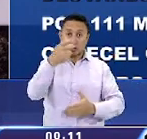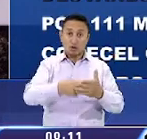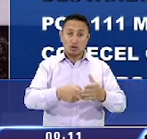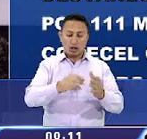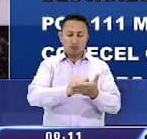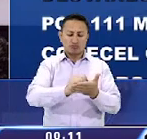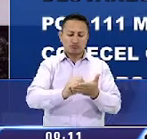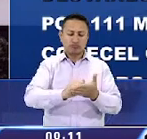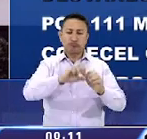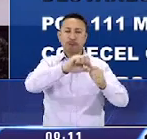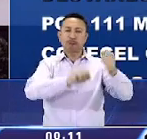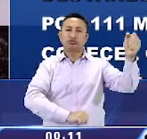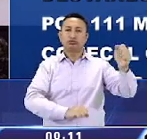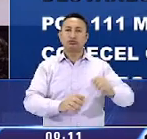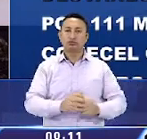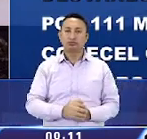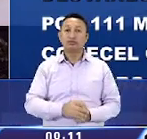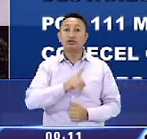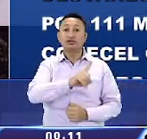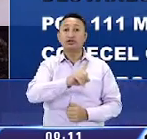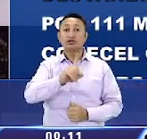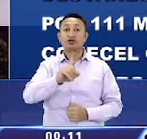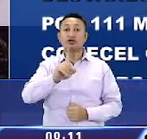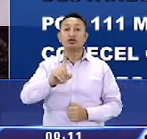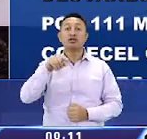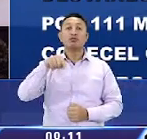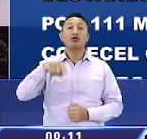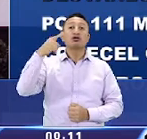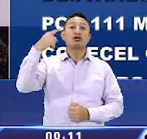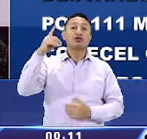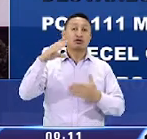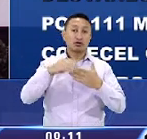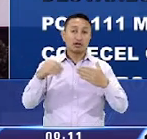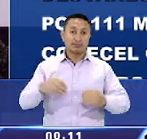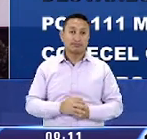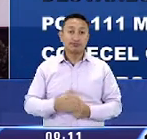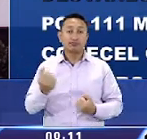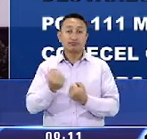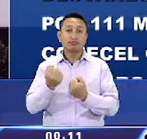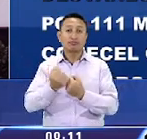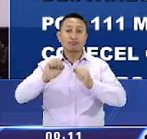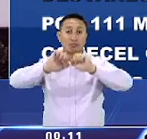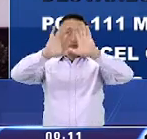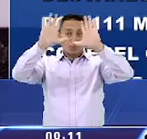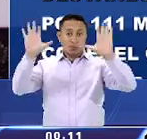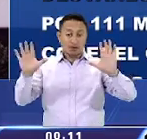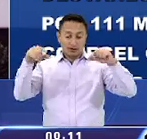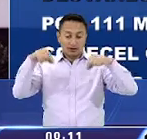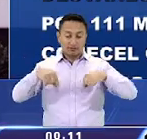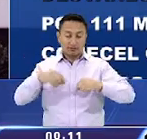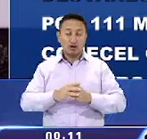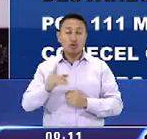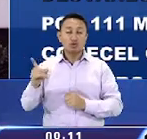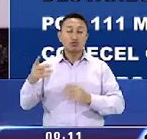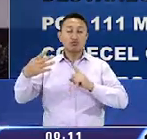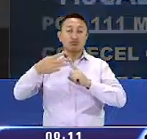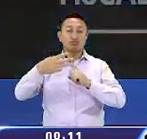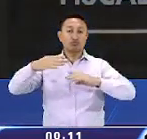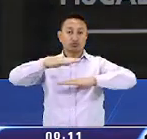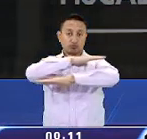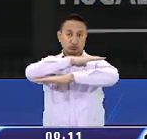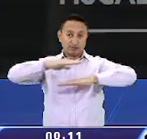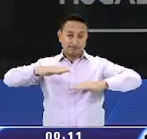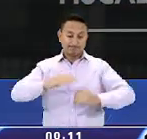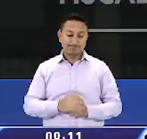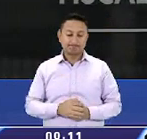de responsabilidades por 111 millones de dólares a favor de conecel con respecto a la banda ancha de claro